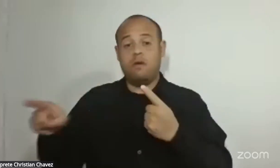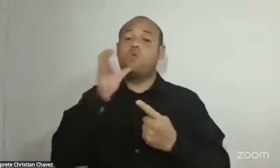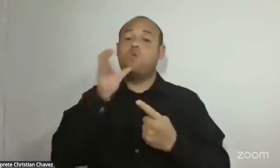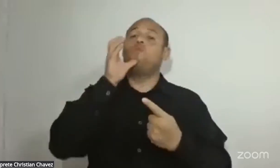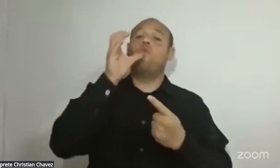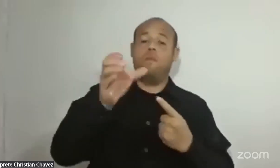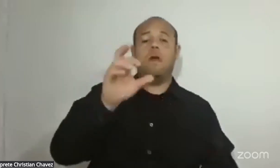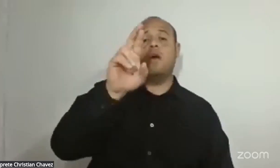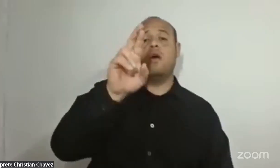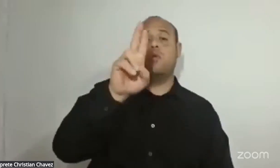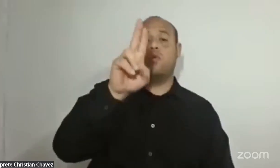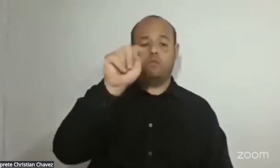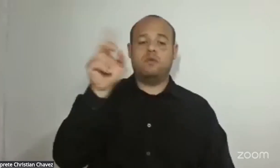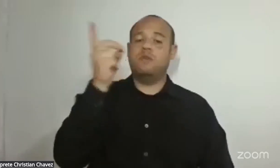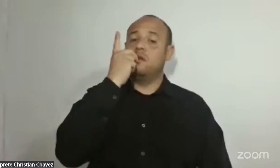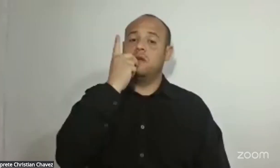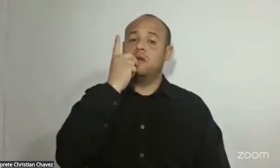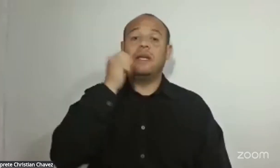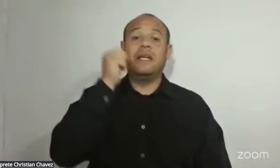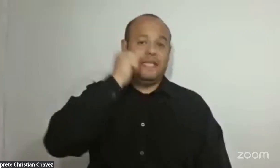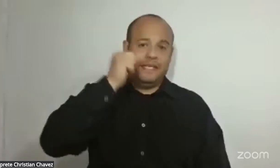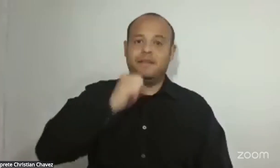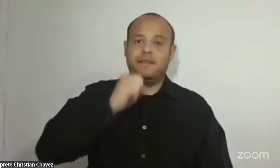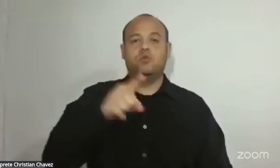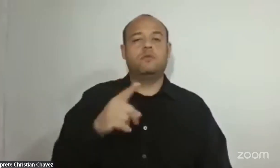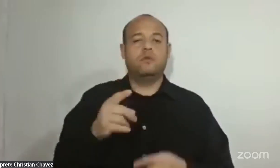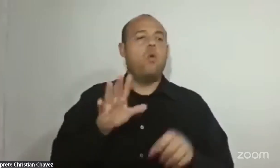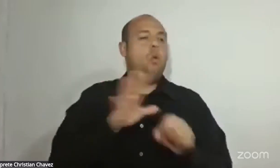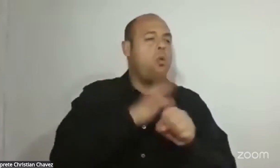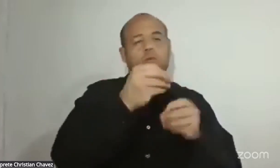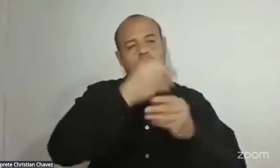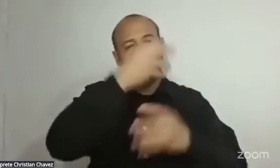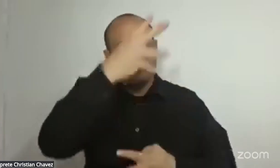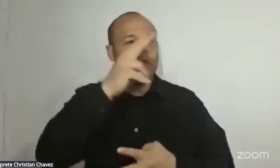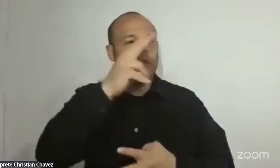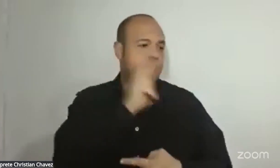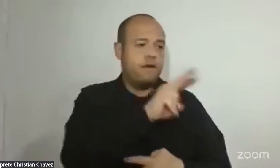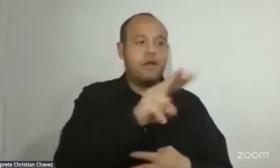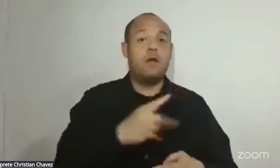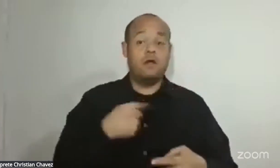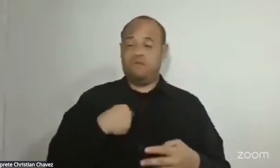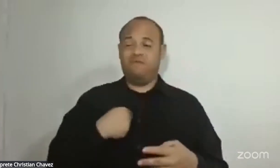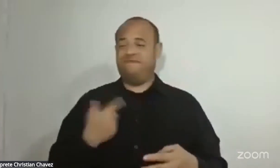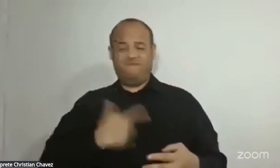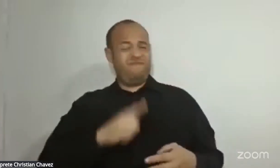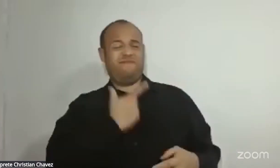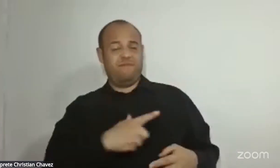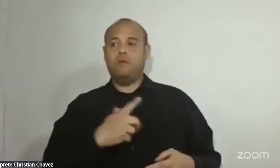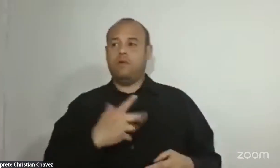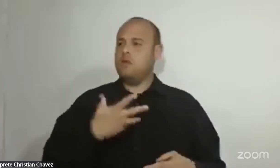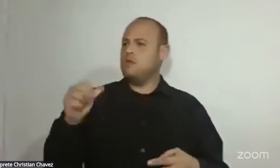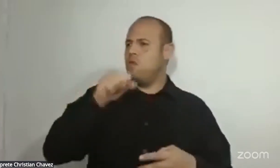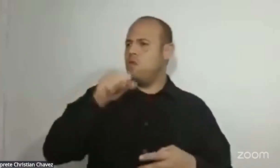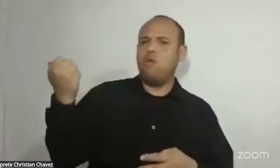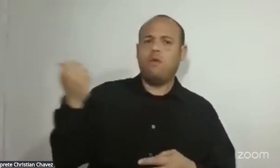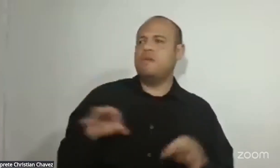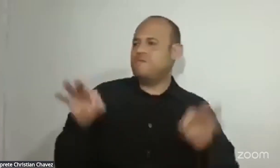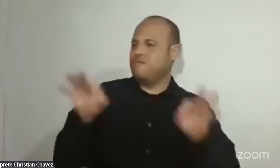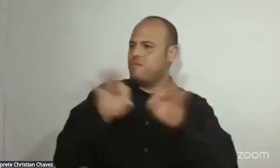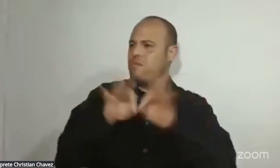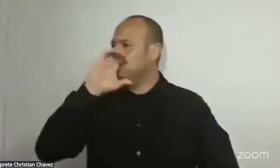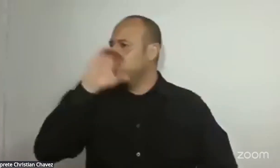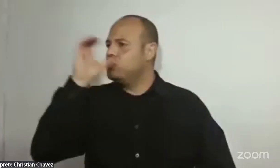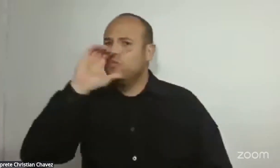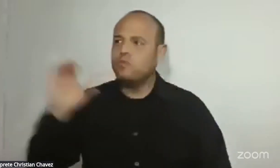las opciones para que ciertos alimentos sean apetecibles en caso de que no sea del gusto, ¿no? Que es ahora esta parte